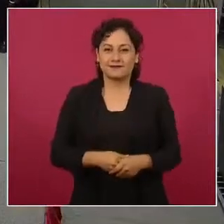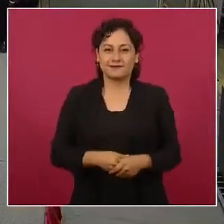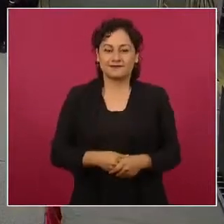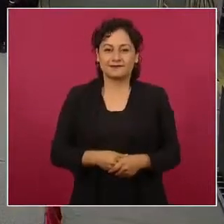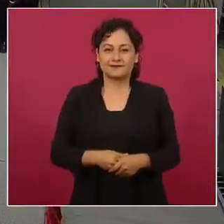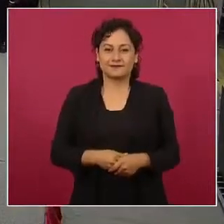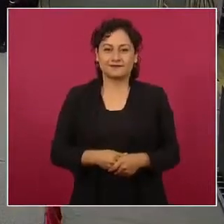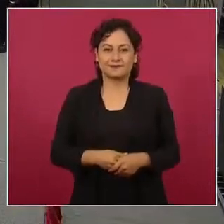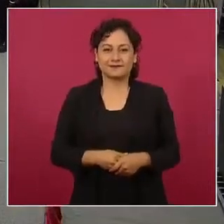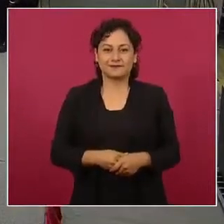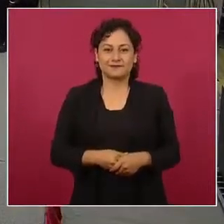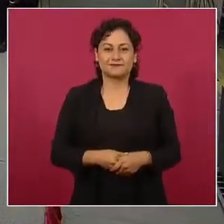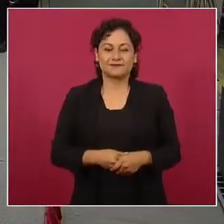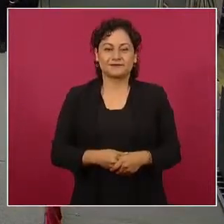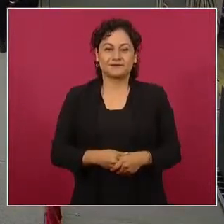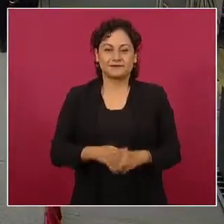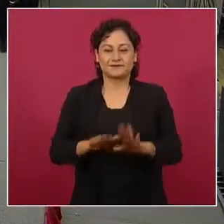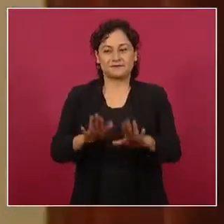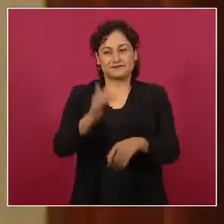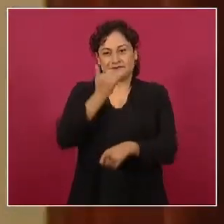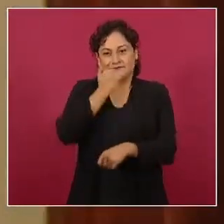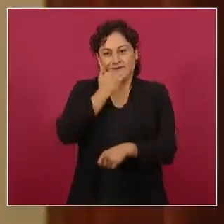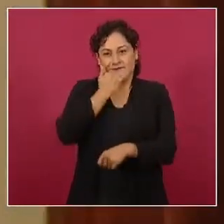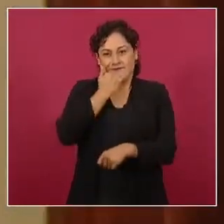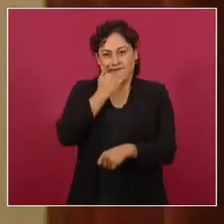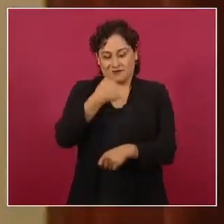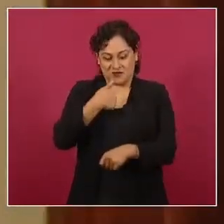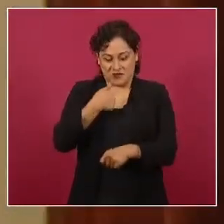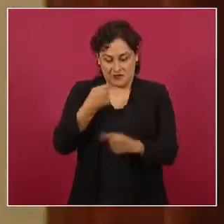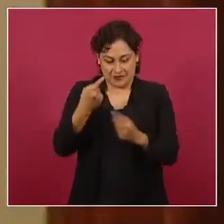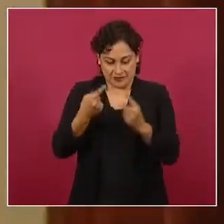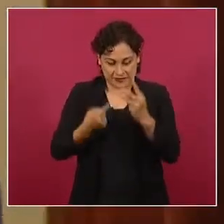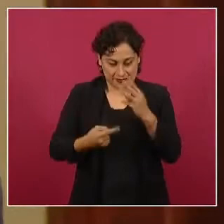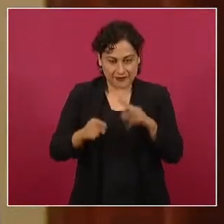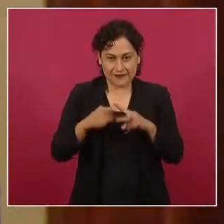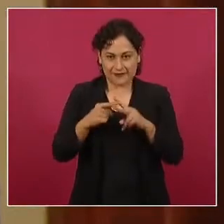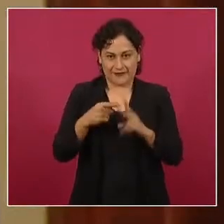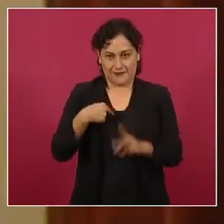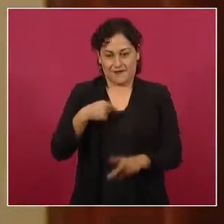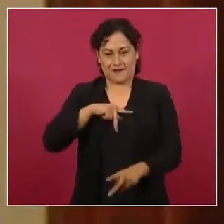Bueno, en este, es que para mí es el tercero.